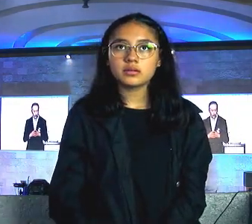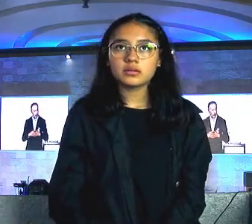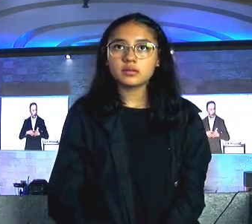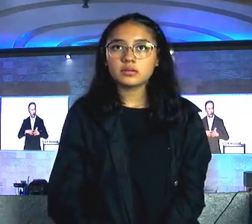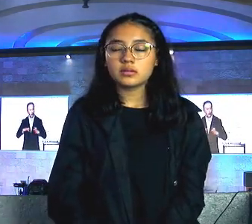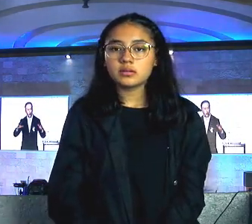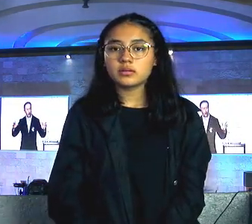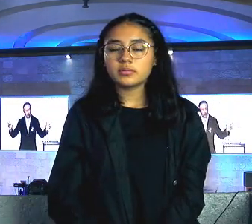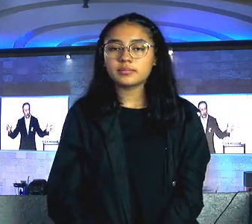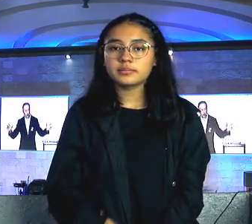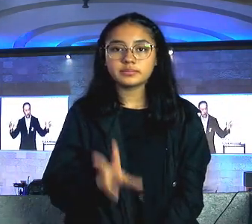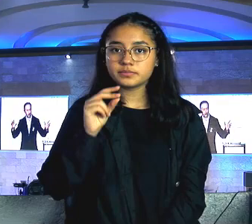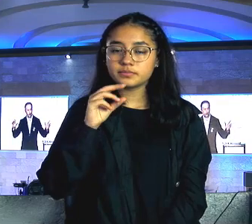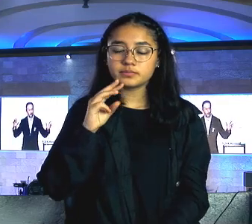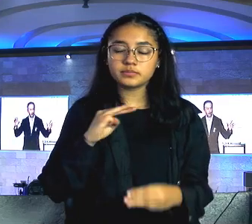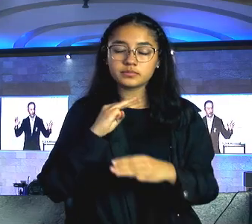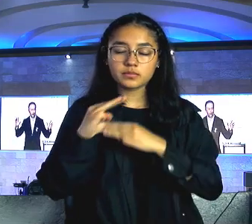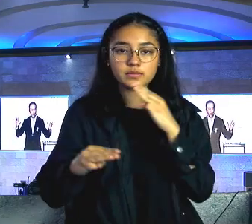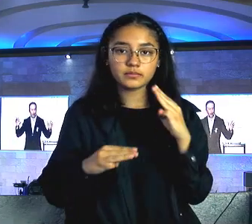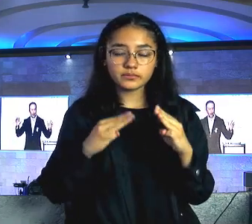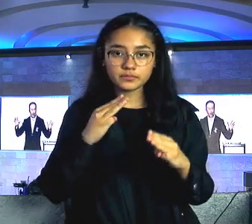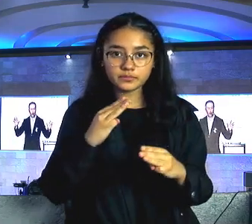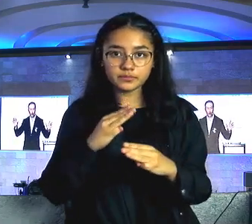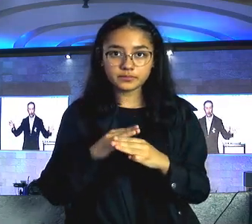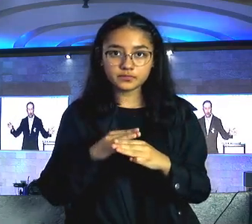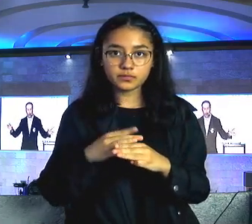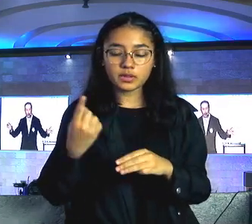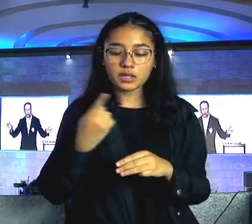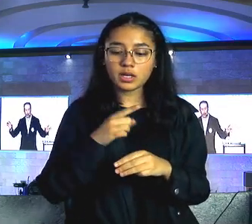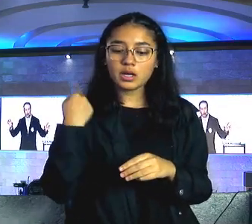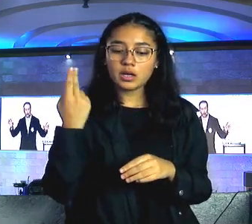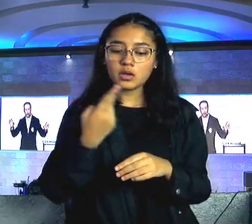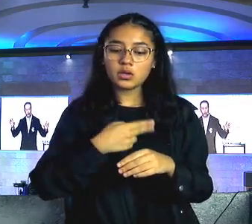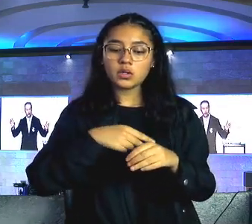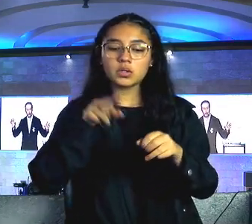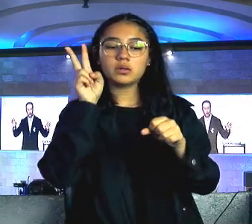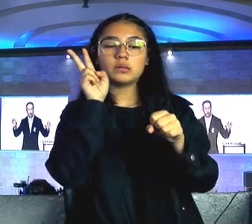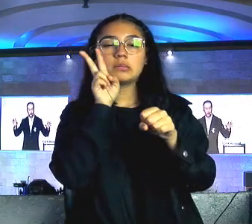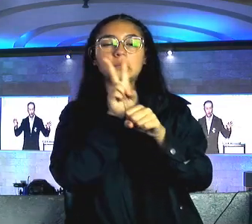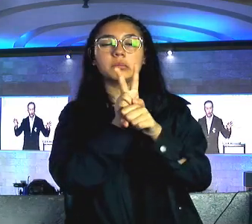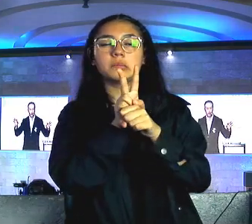No es un mundo el que nos vigila de